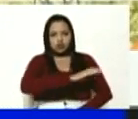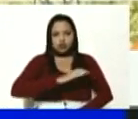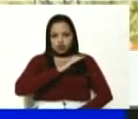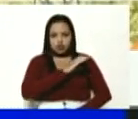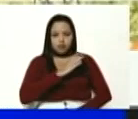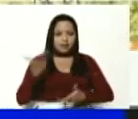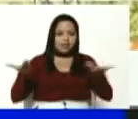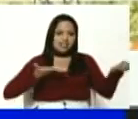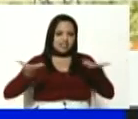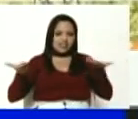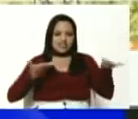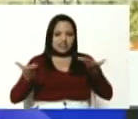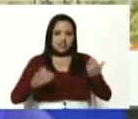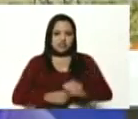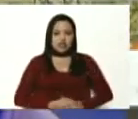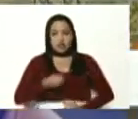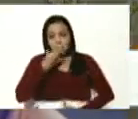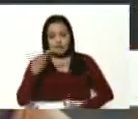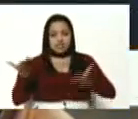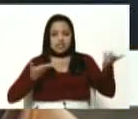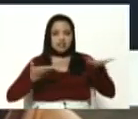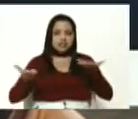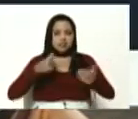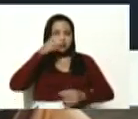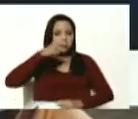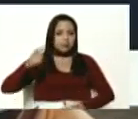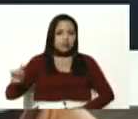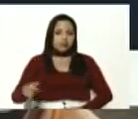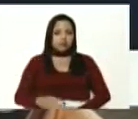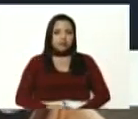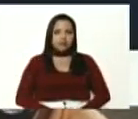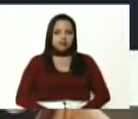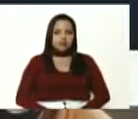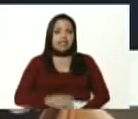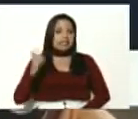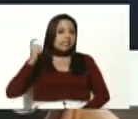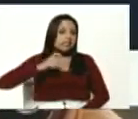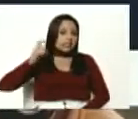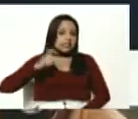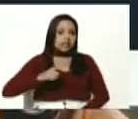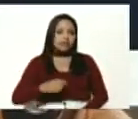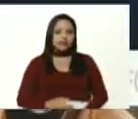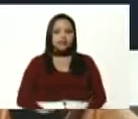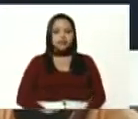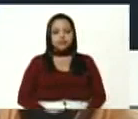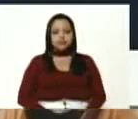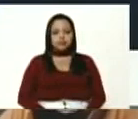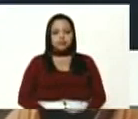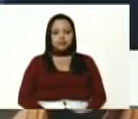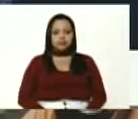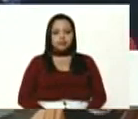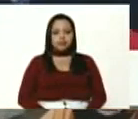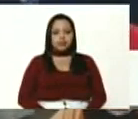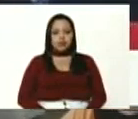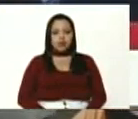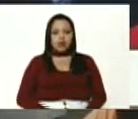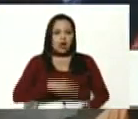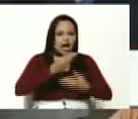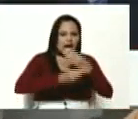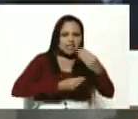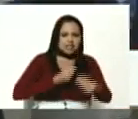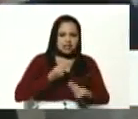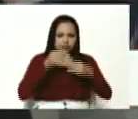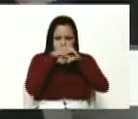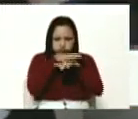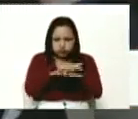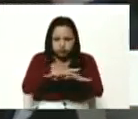servicio para el buen servicio eléctrico es necesario construir un tejido